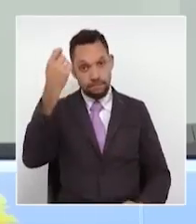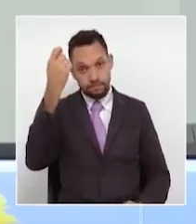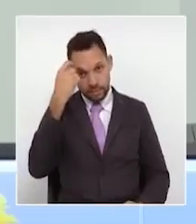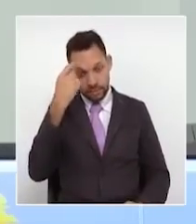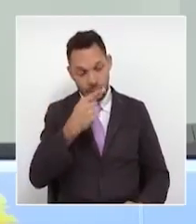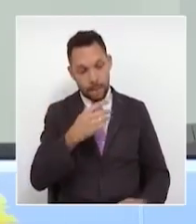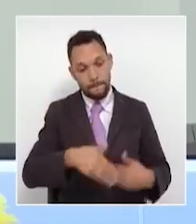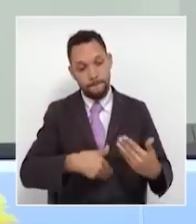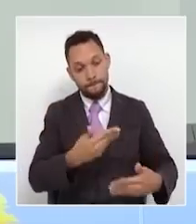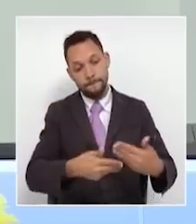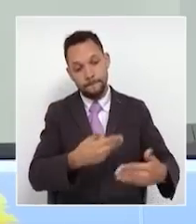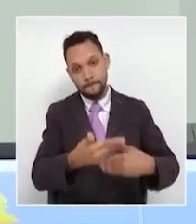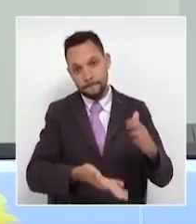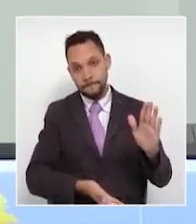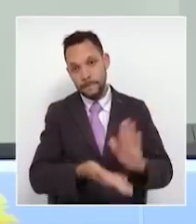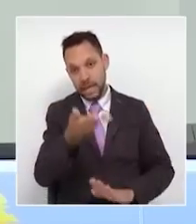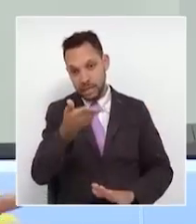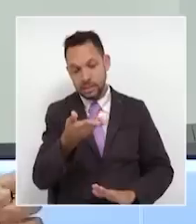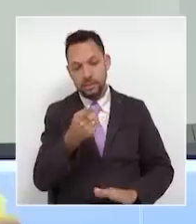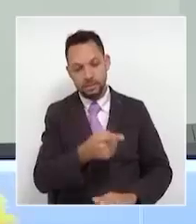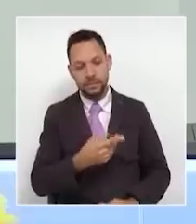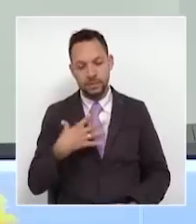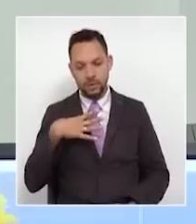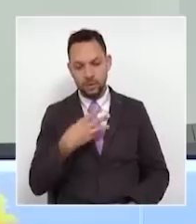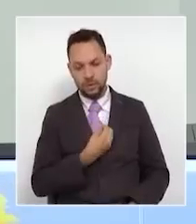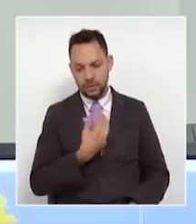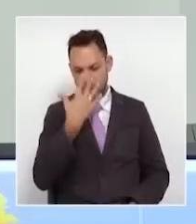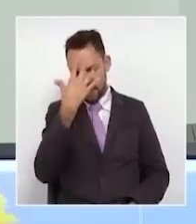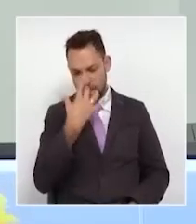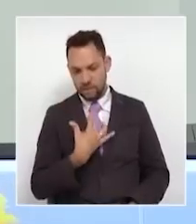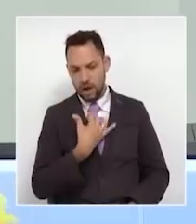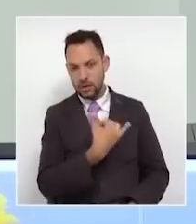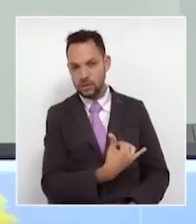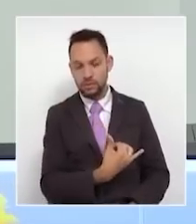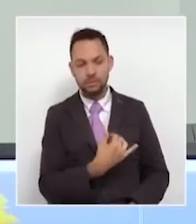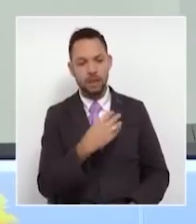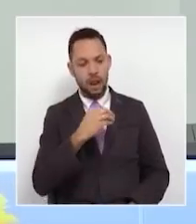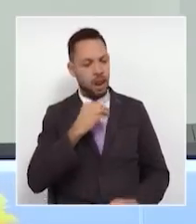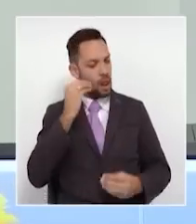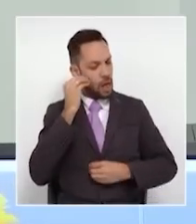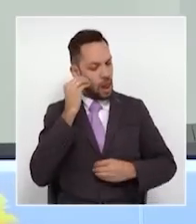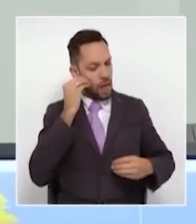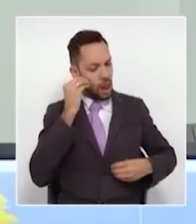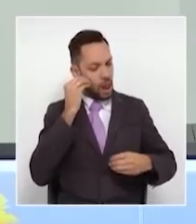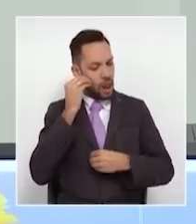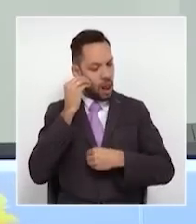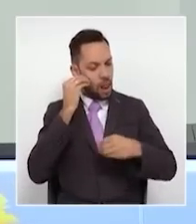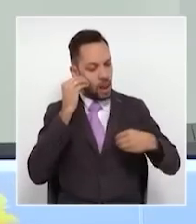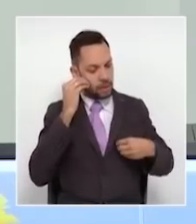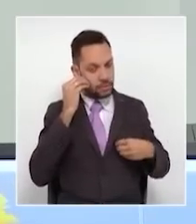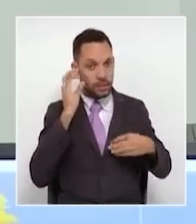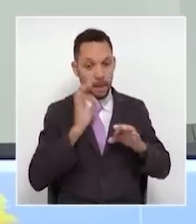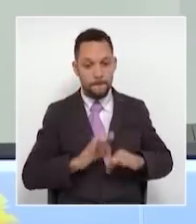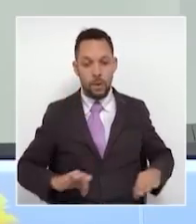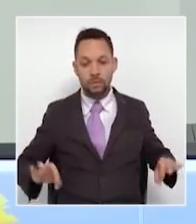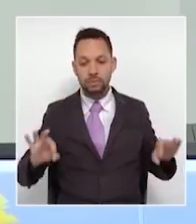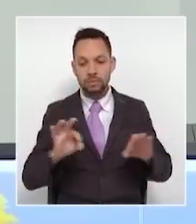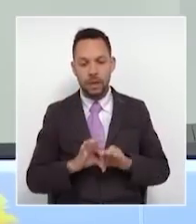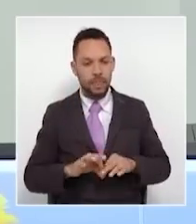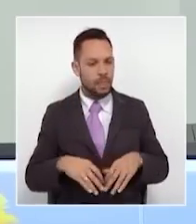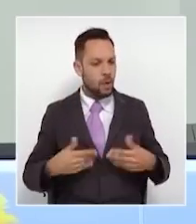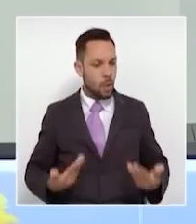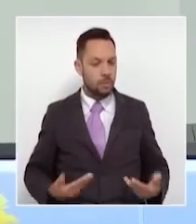de realizar estos estudios diagnósticos para conocer el realmente en el que el